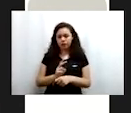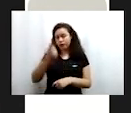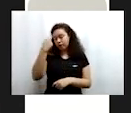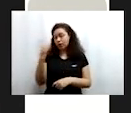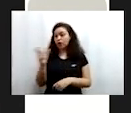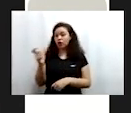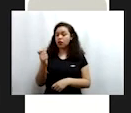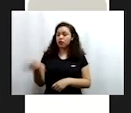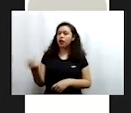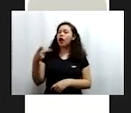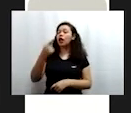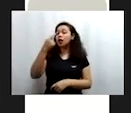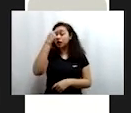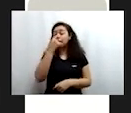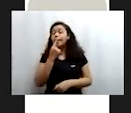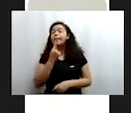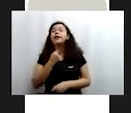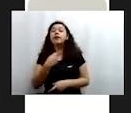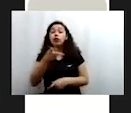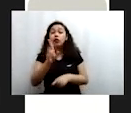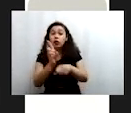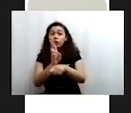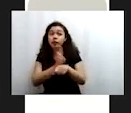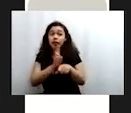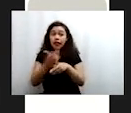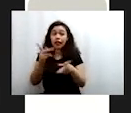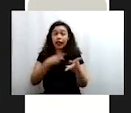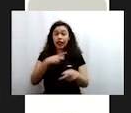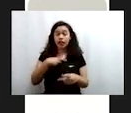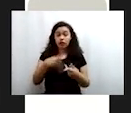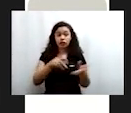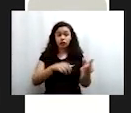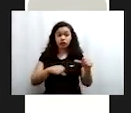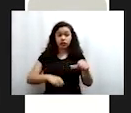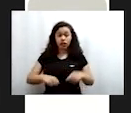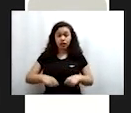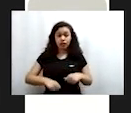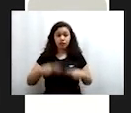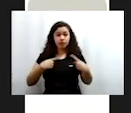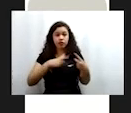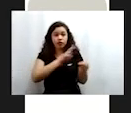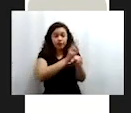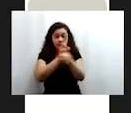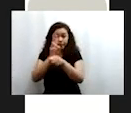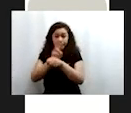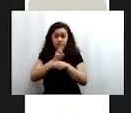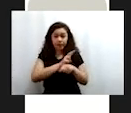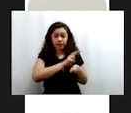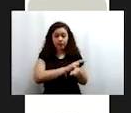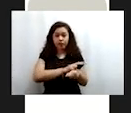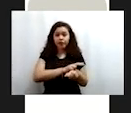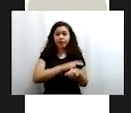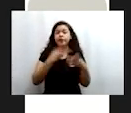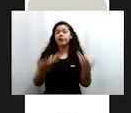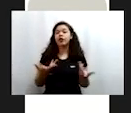pidan dentro de su perfil vigilar las tareas y actividades que realizan los colaboradores de la empresa, les va a